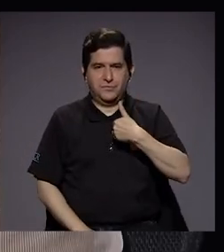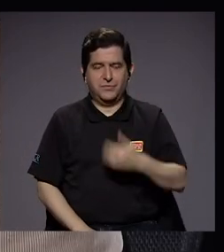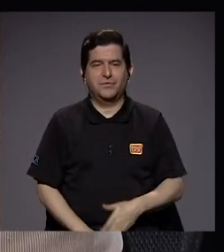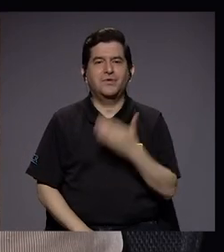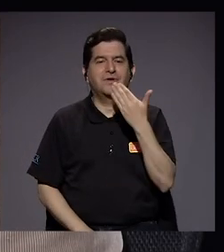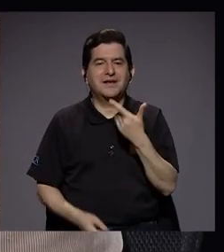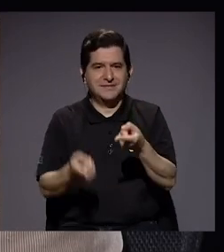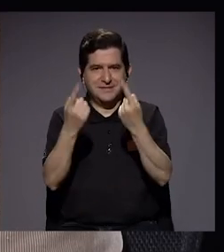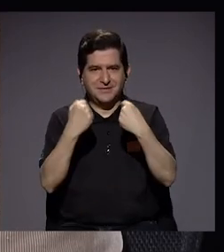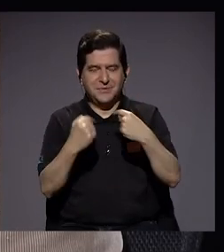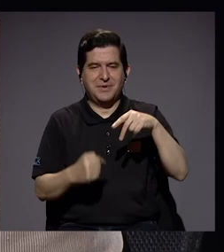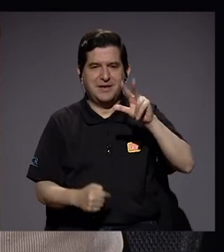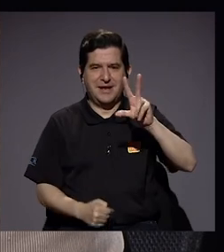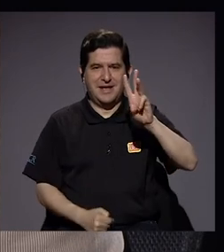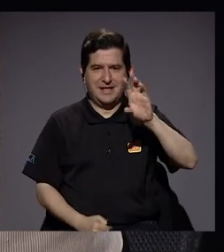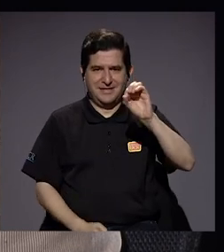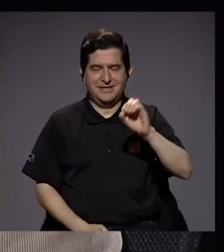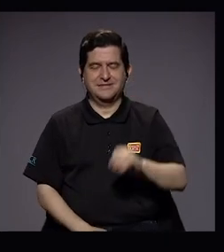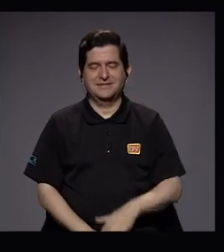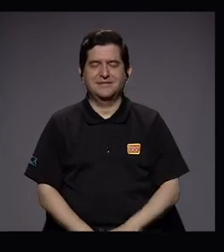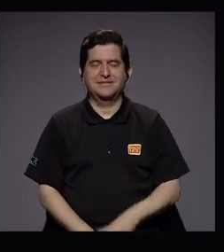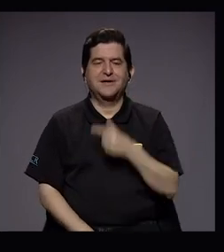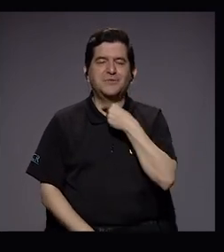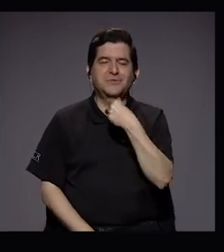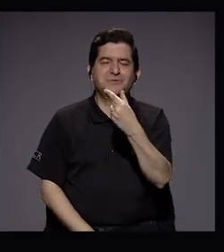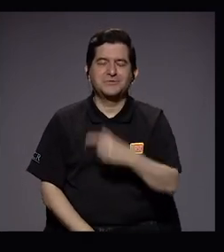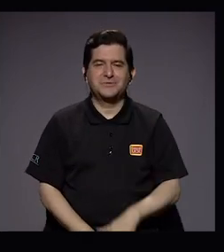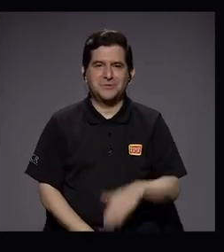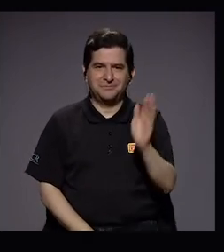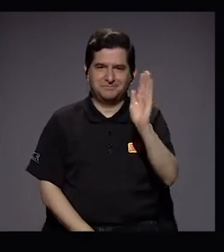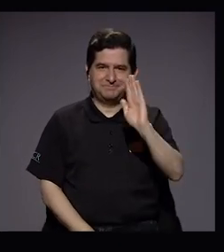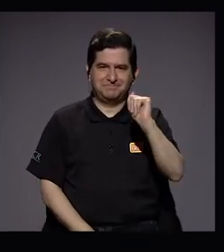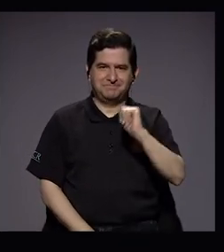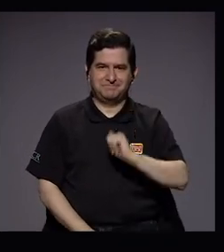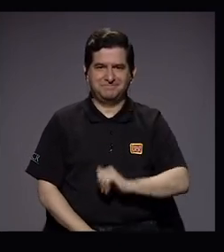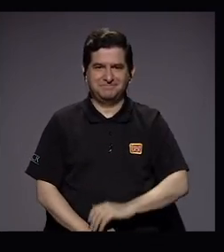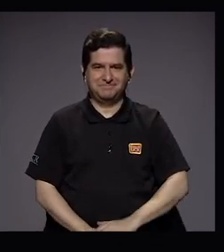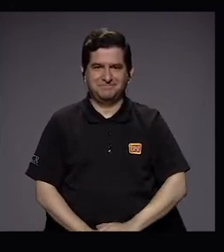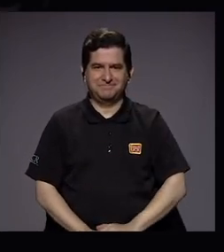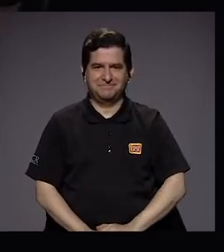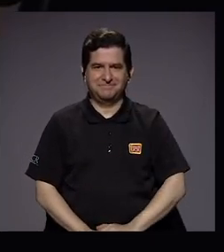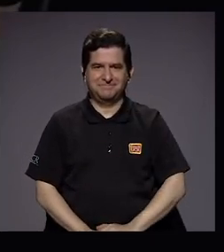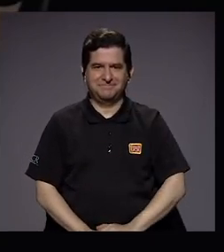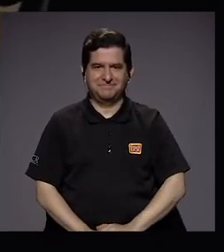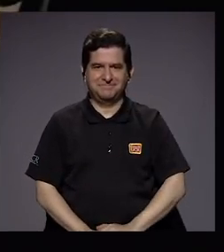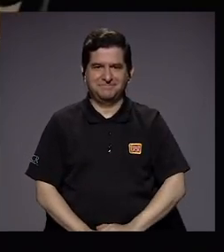futuro. Gracias por estar con nosotros en 360. Gracias a usted. Un gusto saludarlo. Hasta luego.